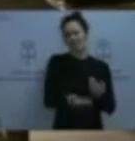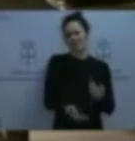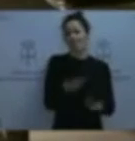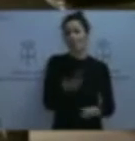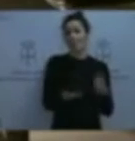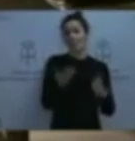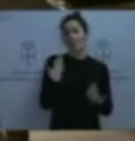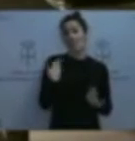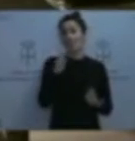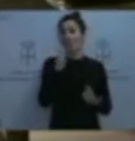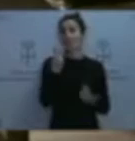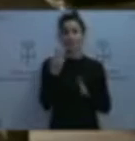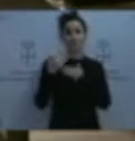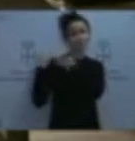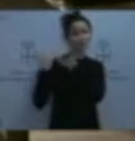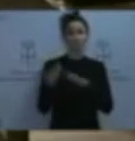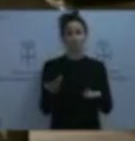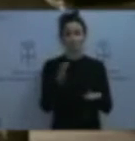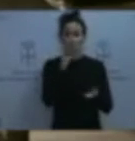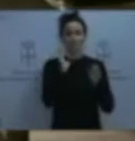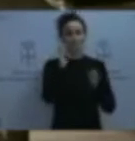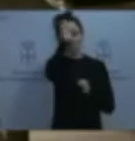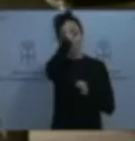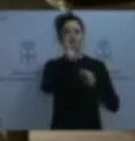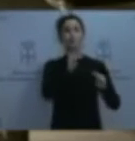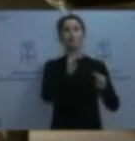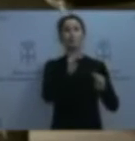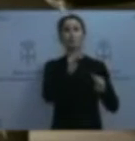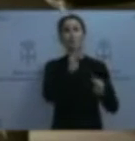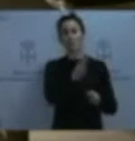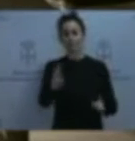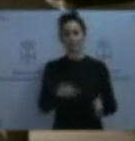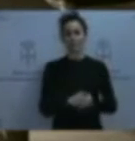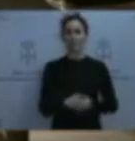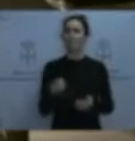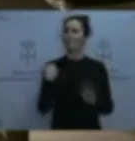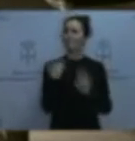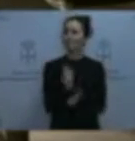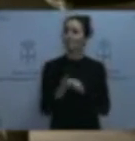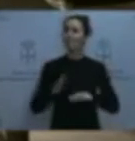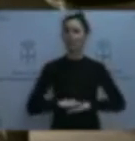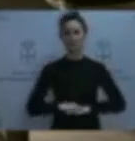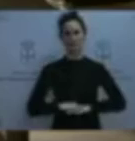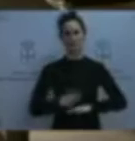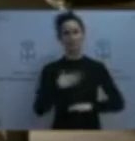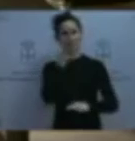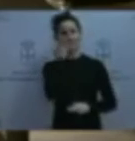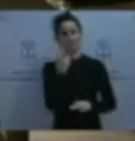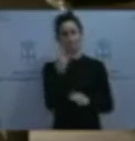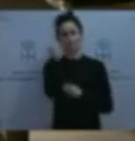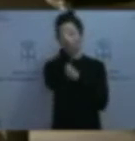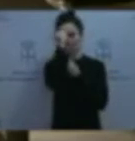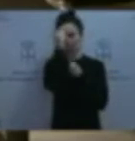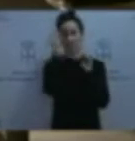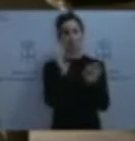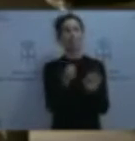mucho menos relevante también la posición que tenga el Partido Popular. Y le voy a explicar por qué. A mí me gustaría que ustedes hubiesen tomado en consideración las voces